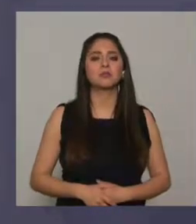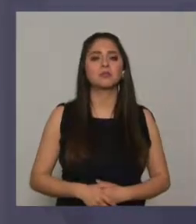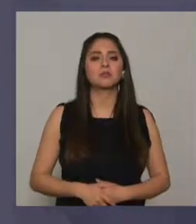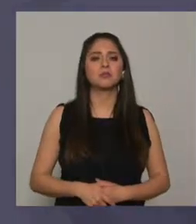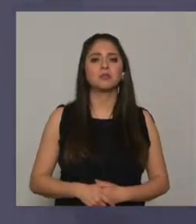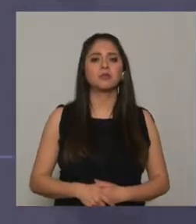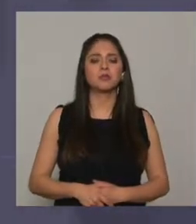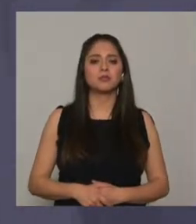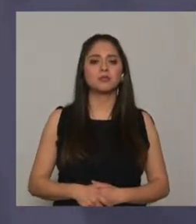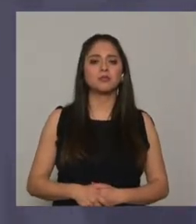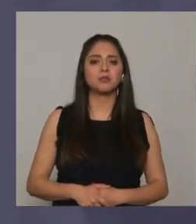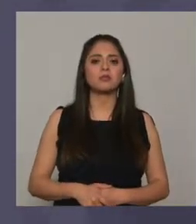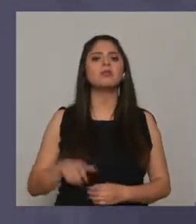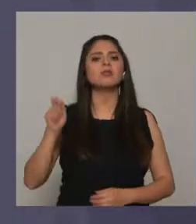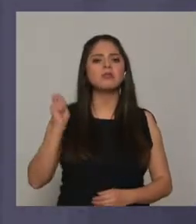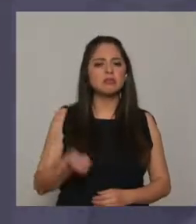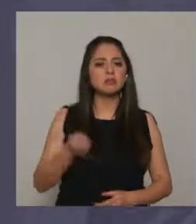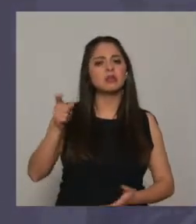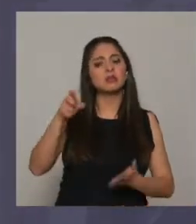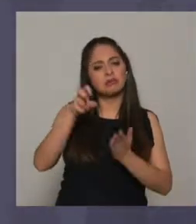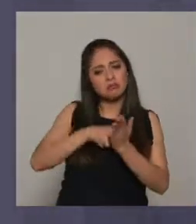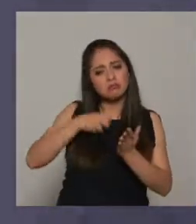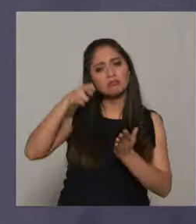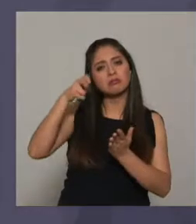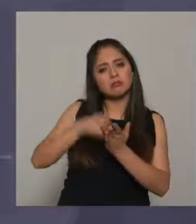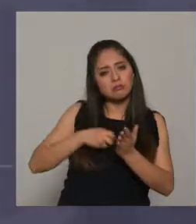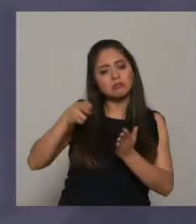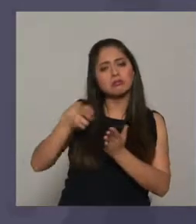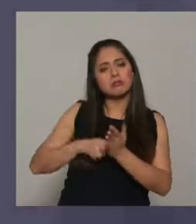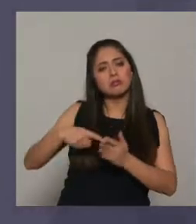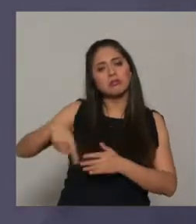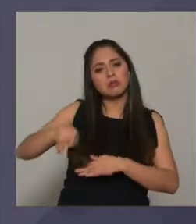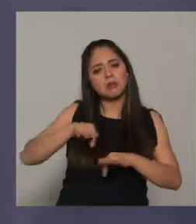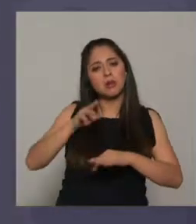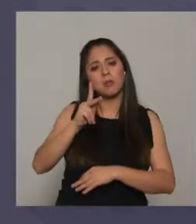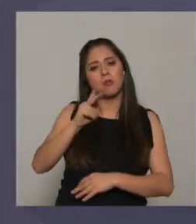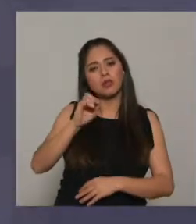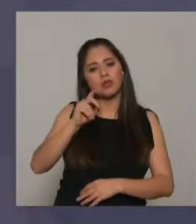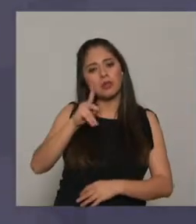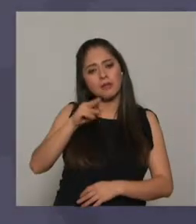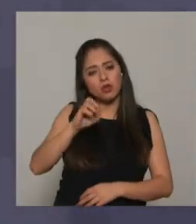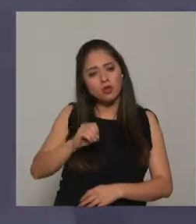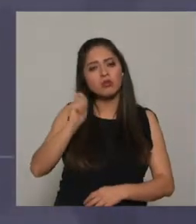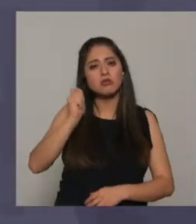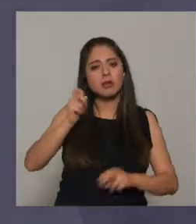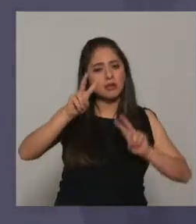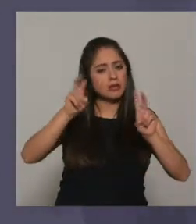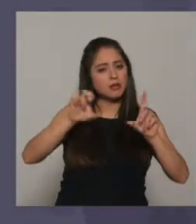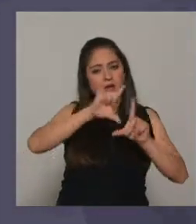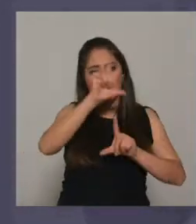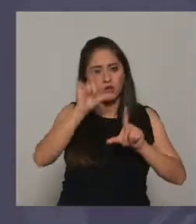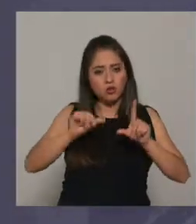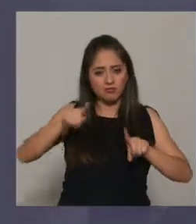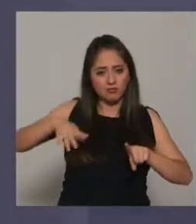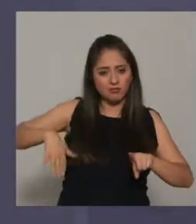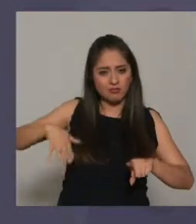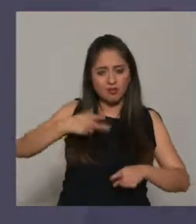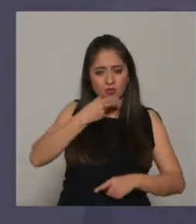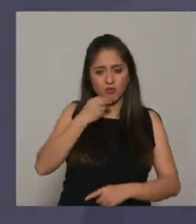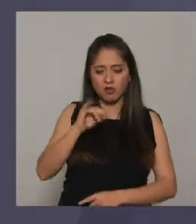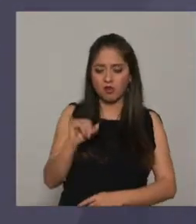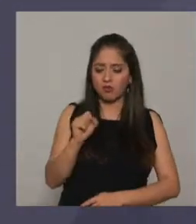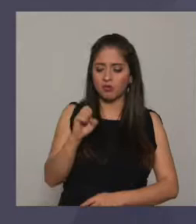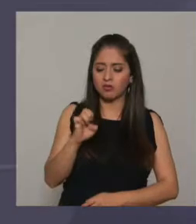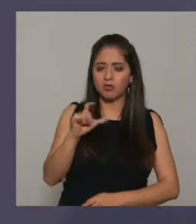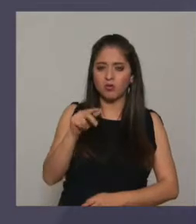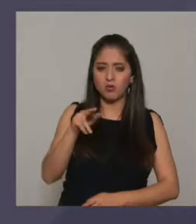ir modificando procedimientos. Hay procedimientos que están vinculados a nivel nacional, como lo señalaba José Luis, el